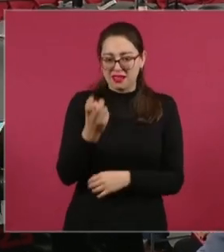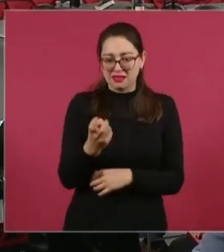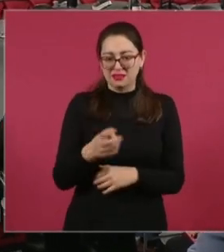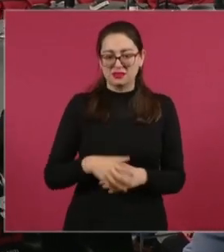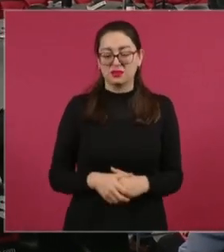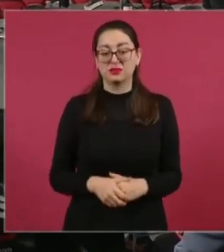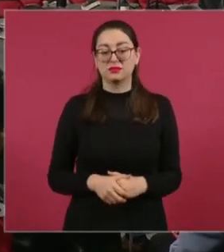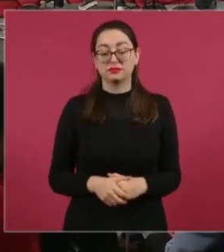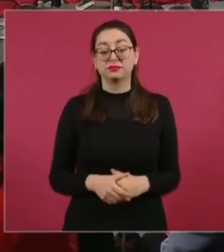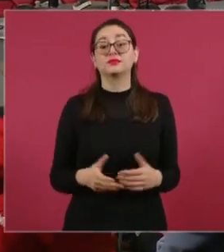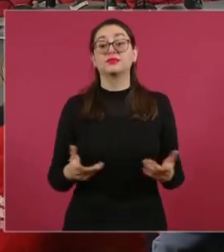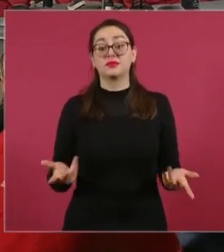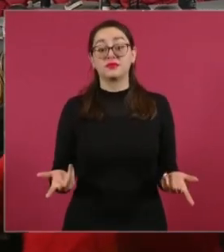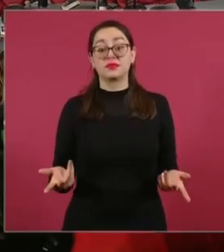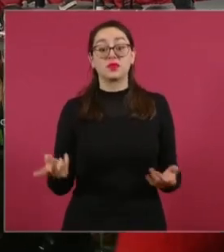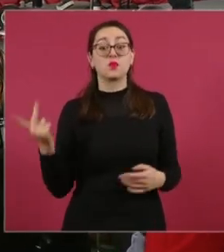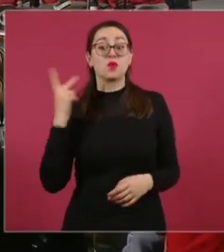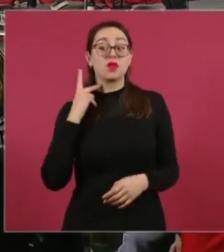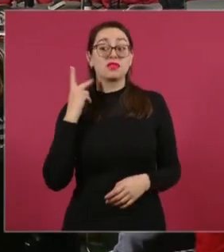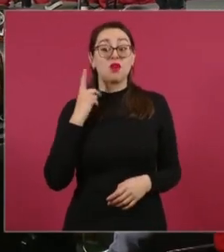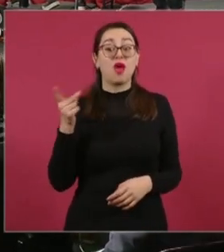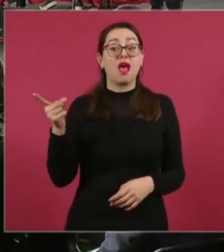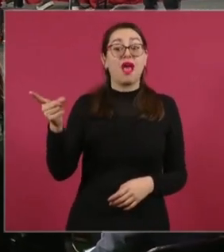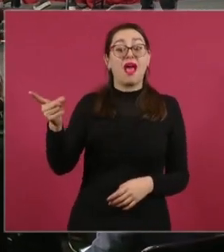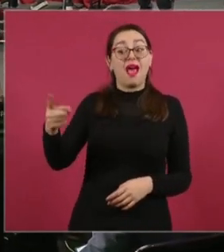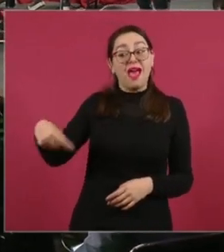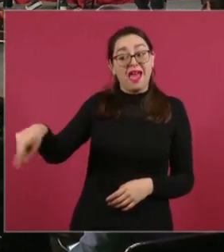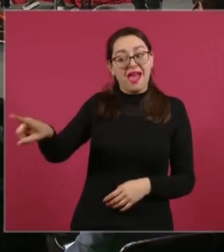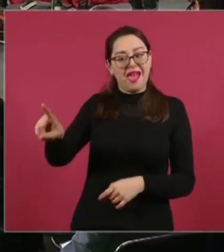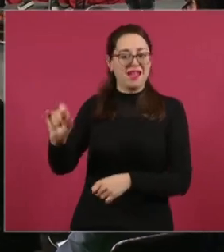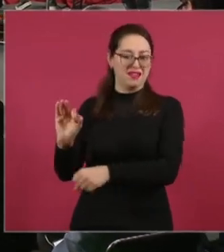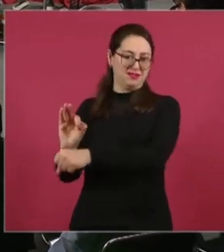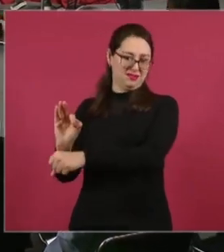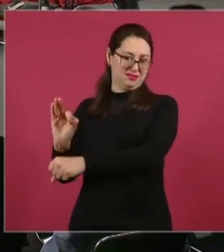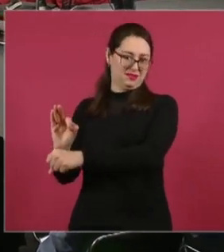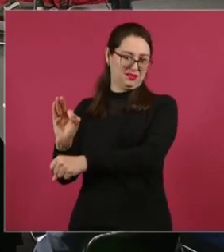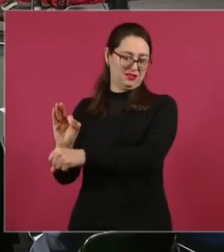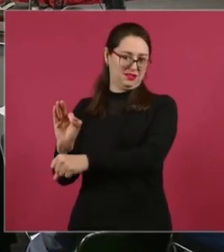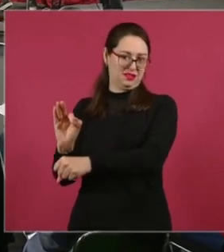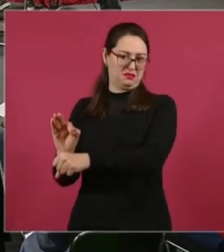hay un propósito político porque si yo me quedo callado,